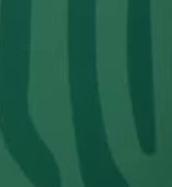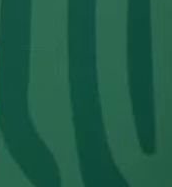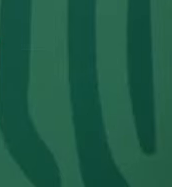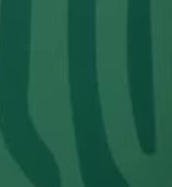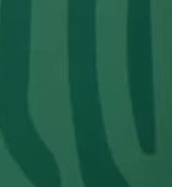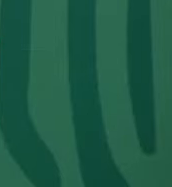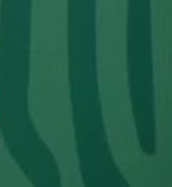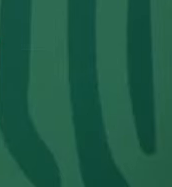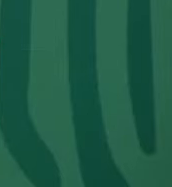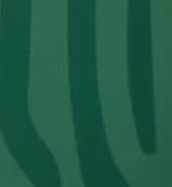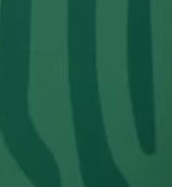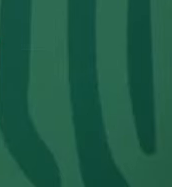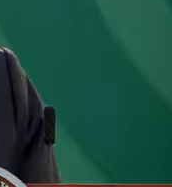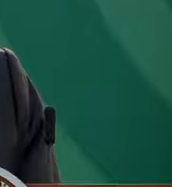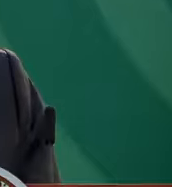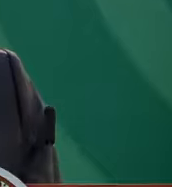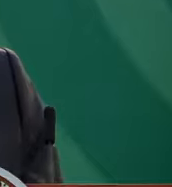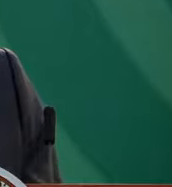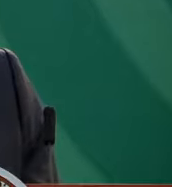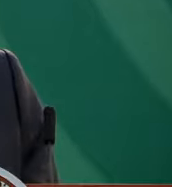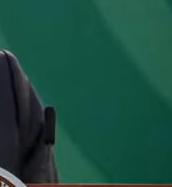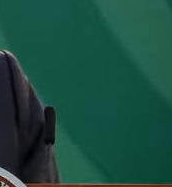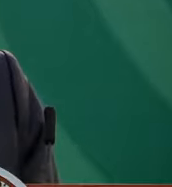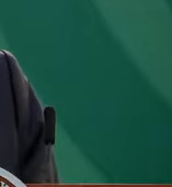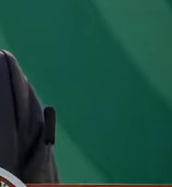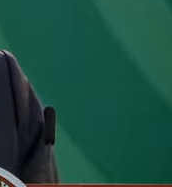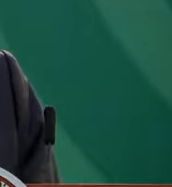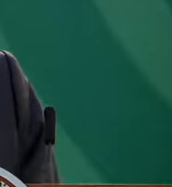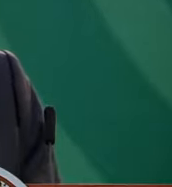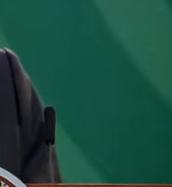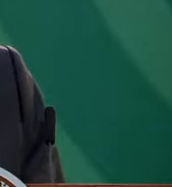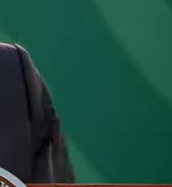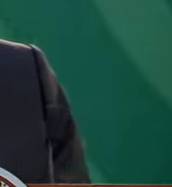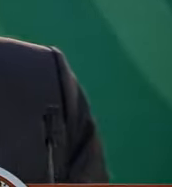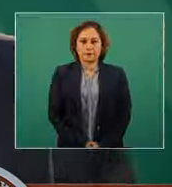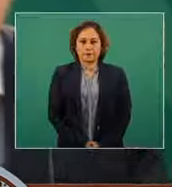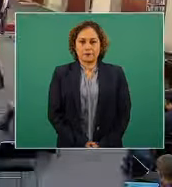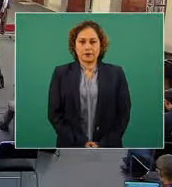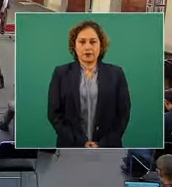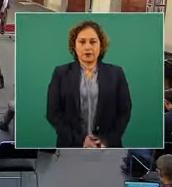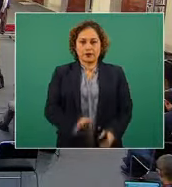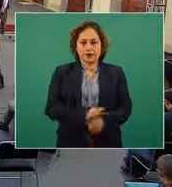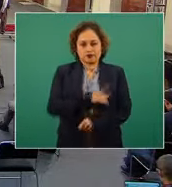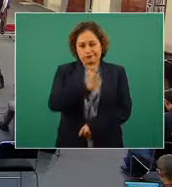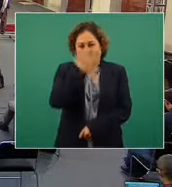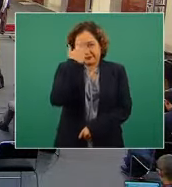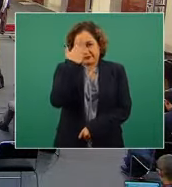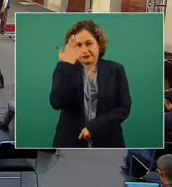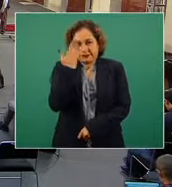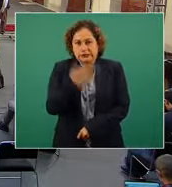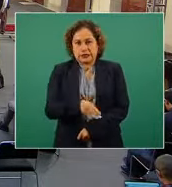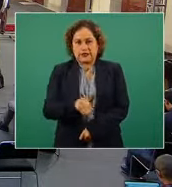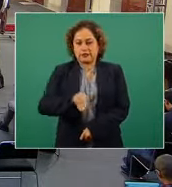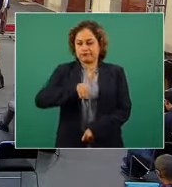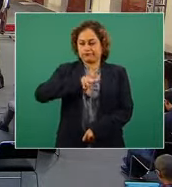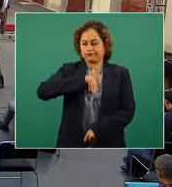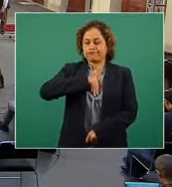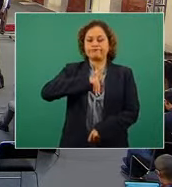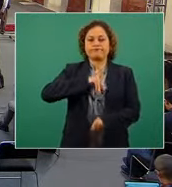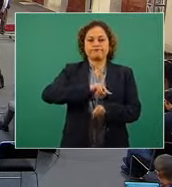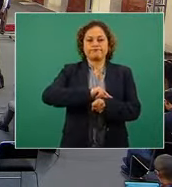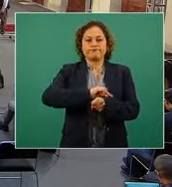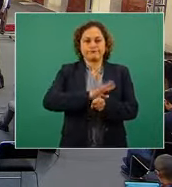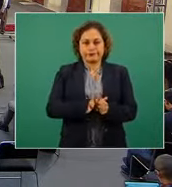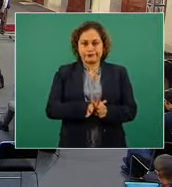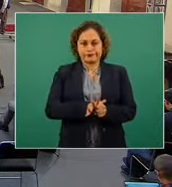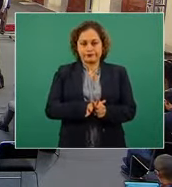porque, pues, como todos sabemos, se afectan los pulmones, es lo primero.